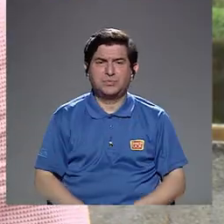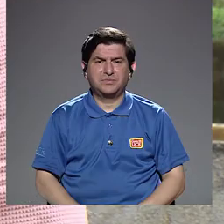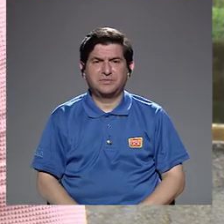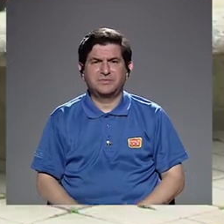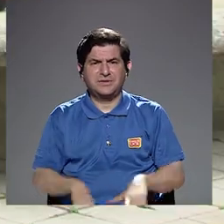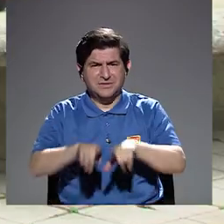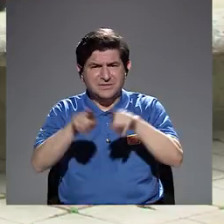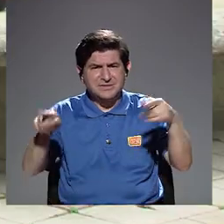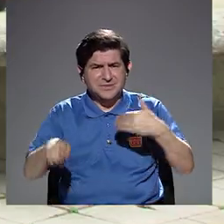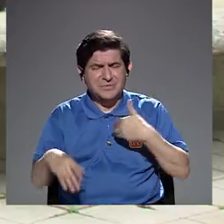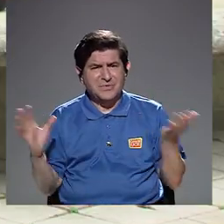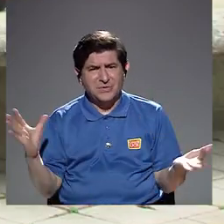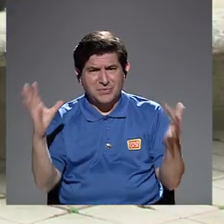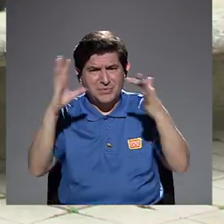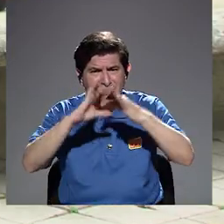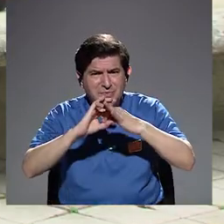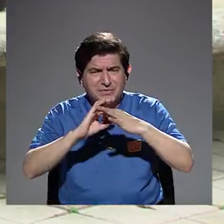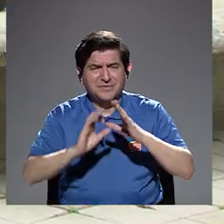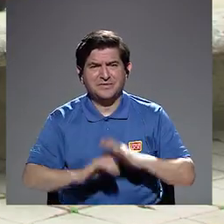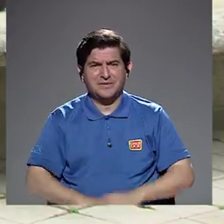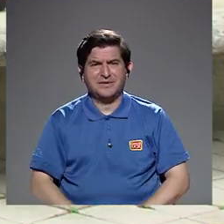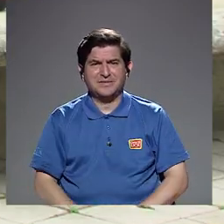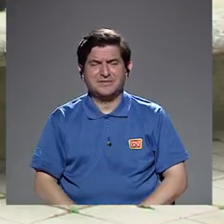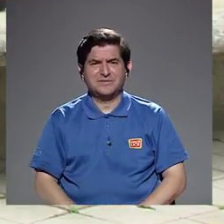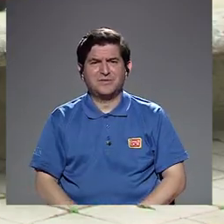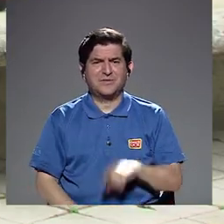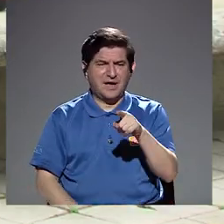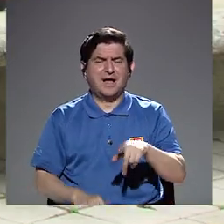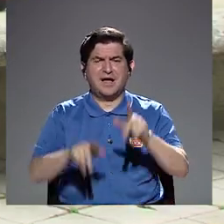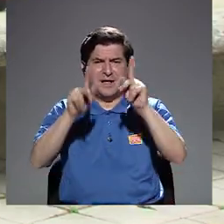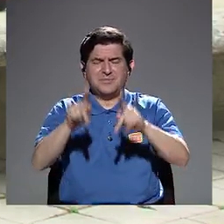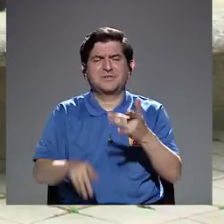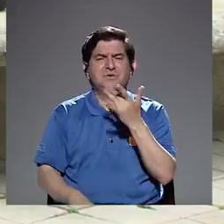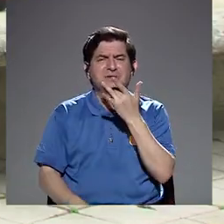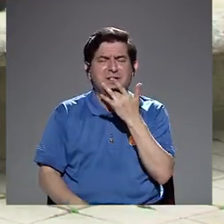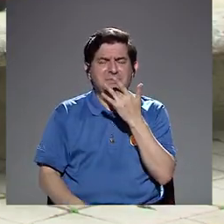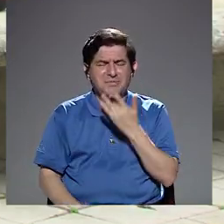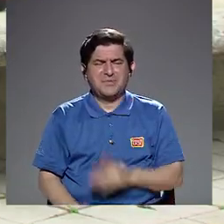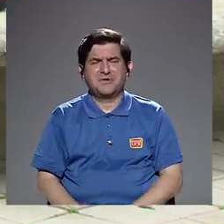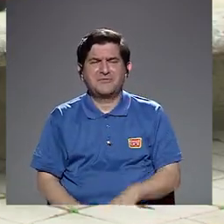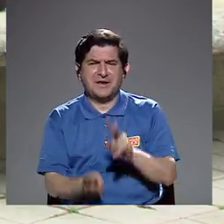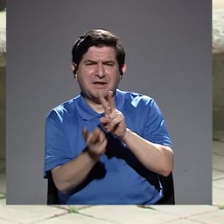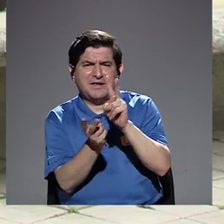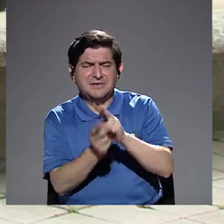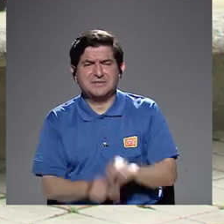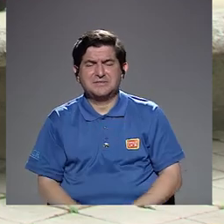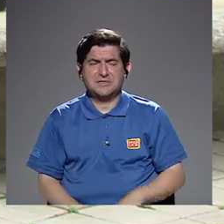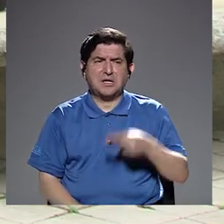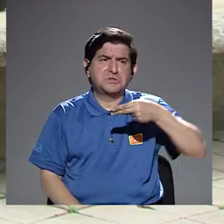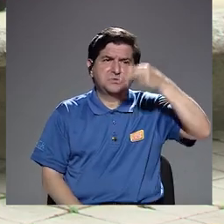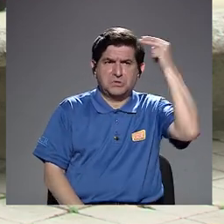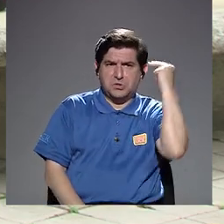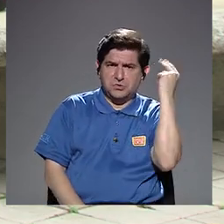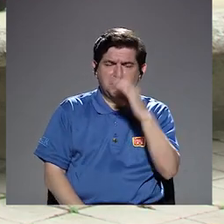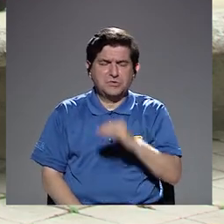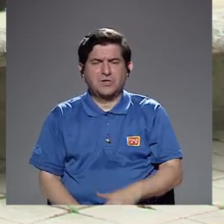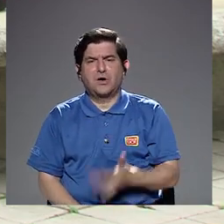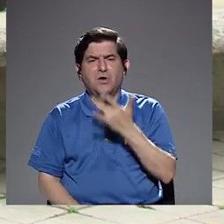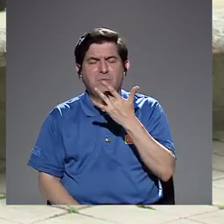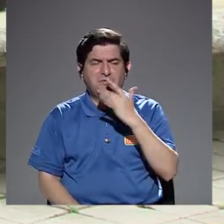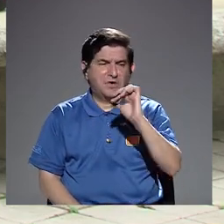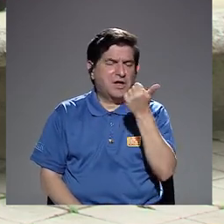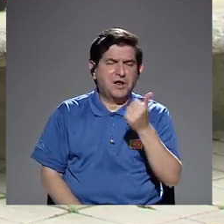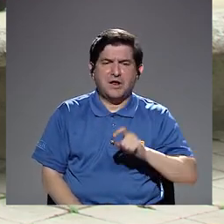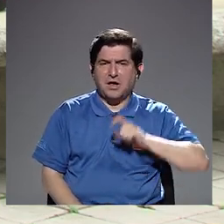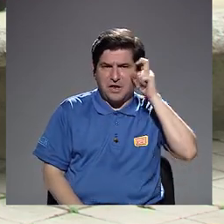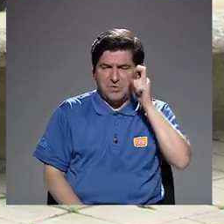Y esto entonces tampoco tendría que ver con las preferencias sexuales de la persona, no tiene que ver con si una persona es homosexual, si es